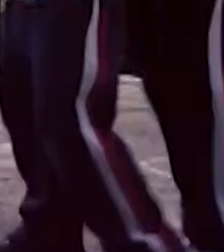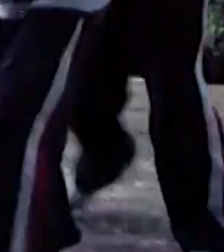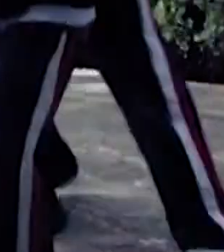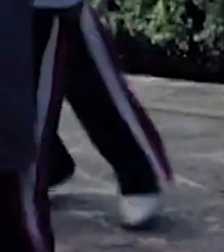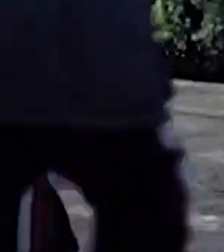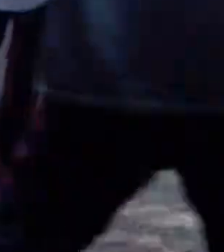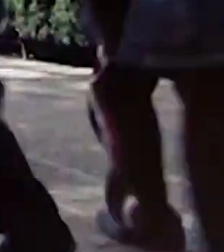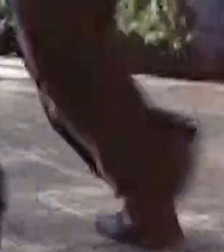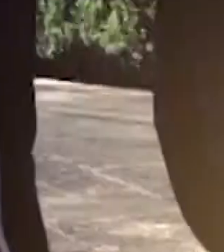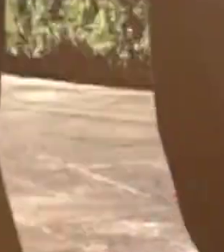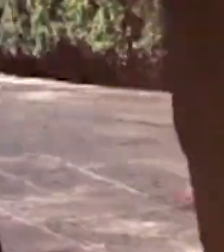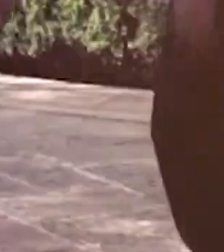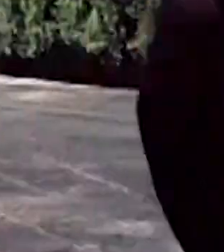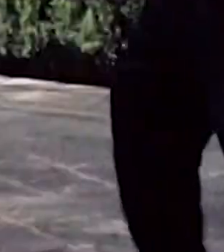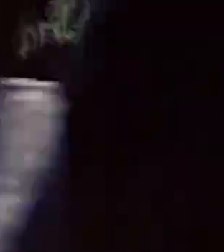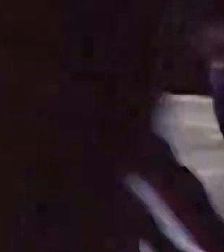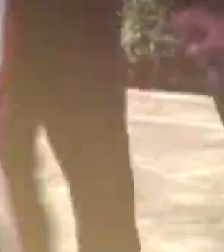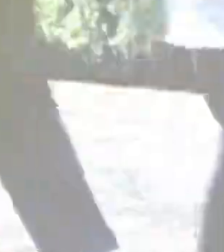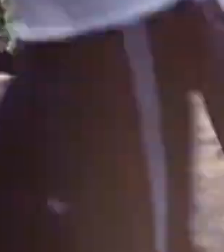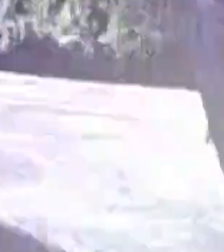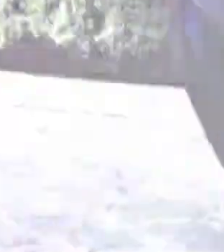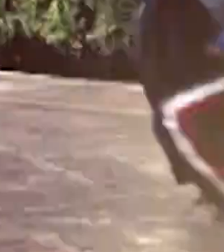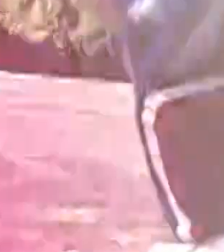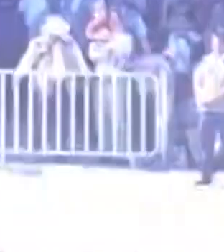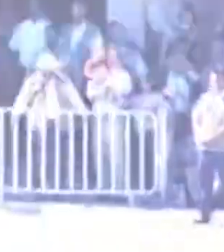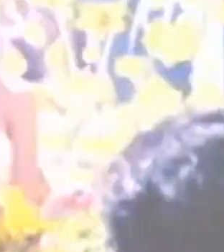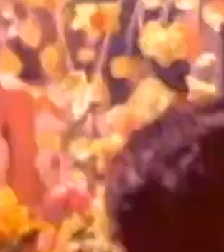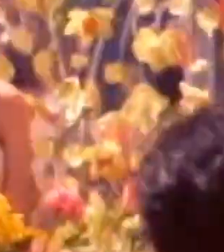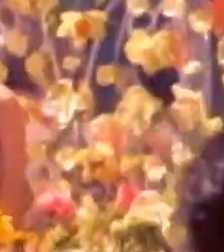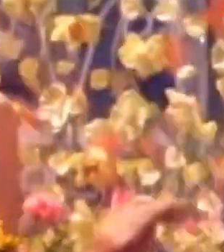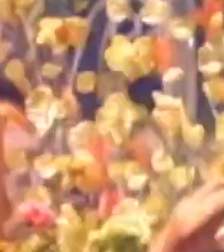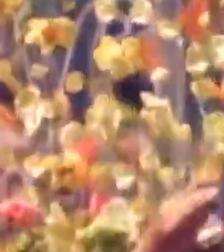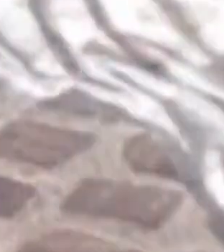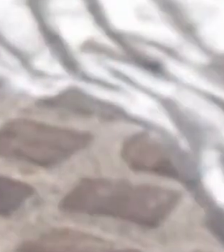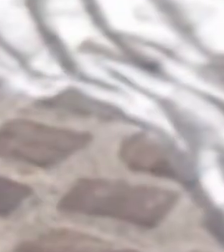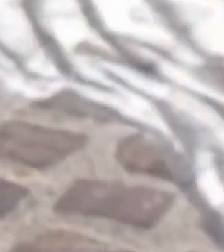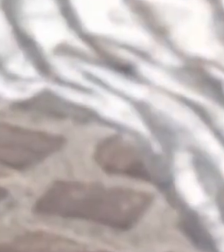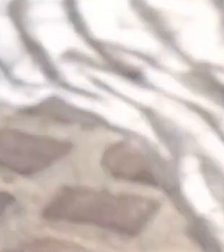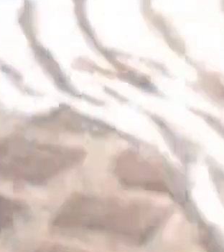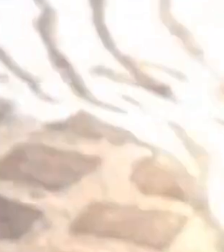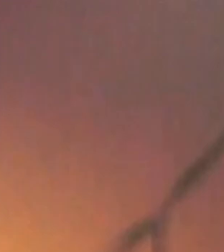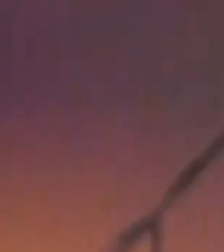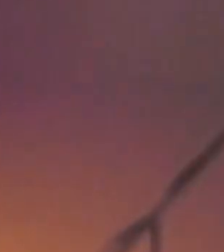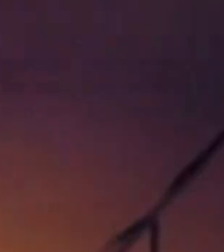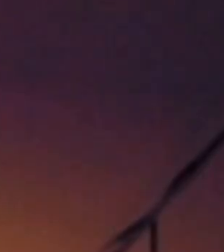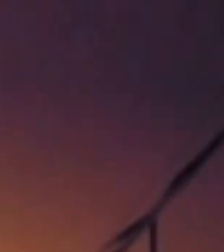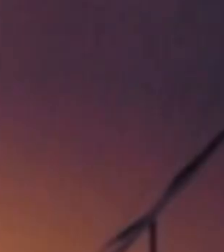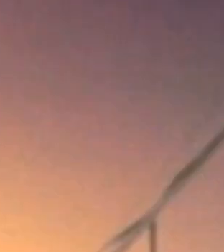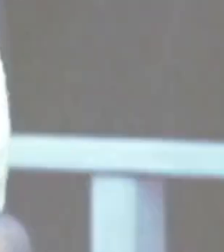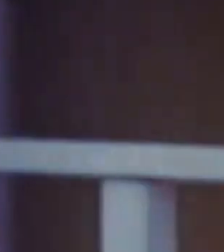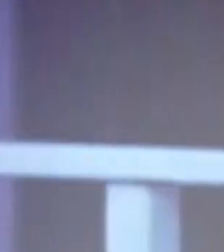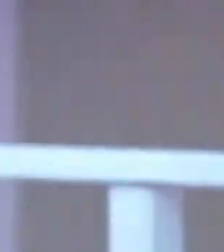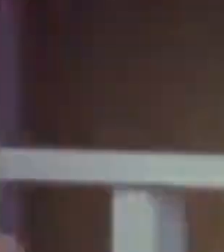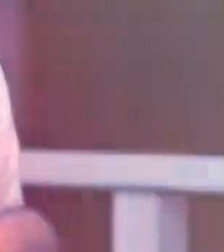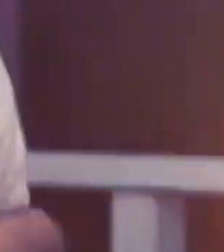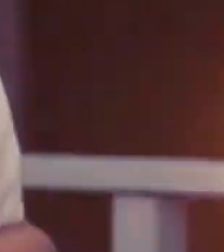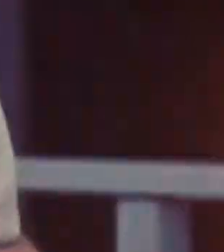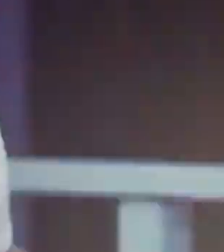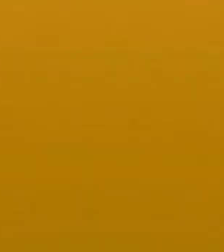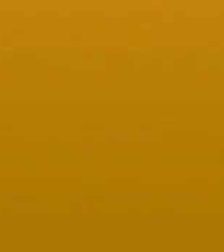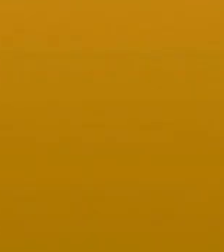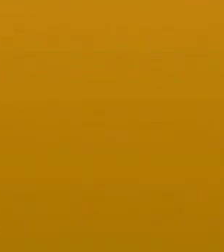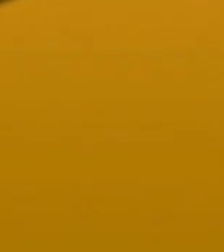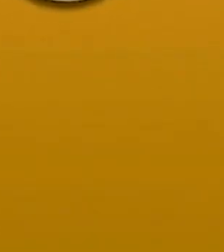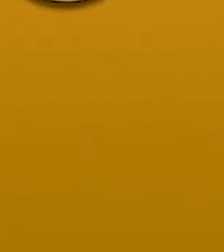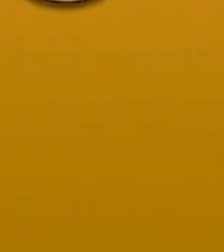acoso constante, me vean más chiquito que los demás. El bullying. Este viernes 1 de mayo a las 10:30 de la